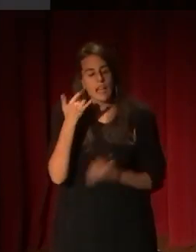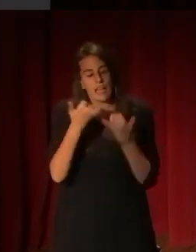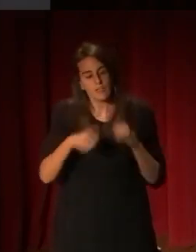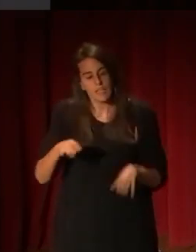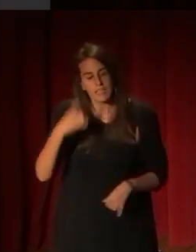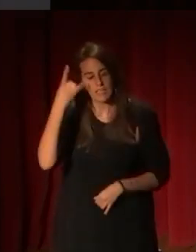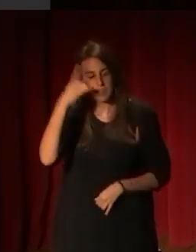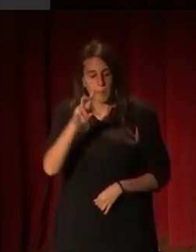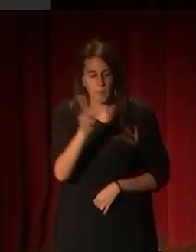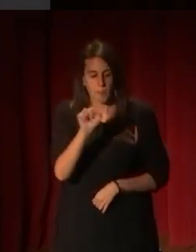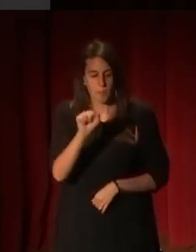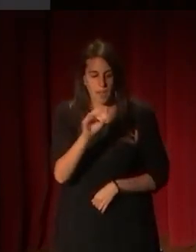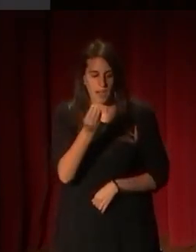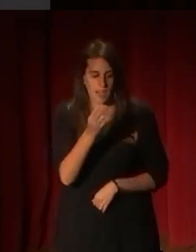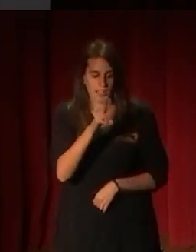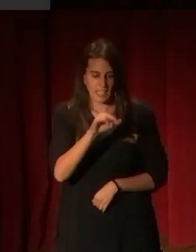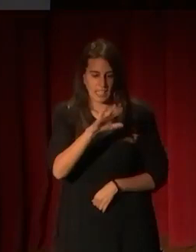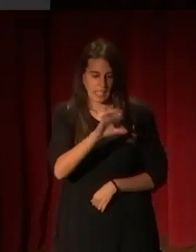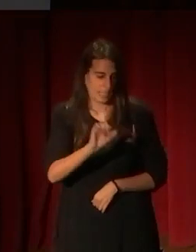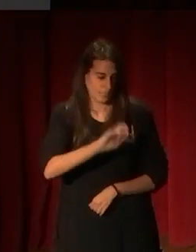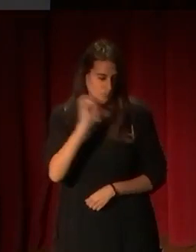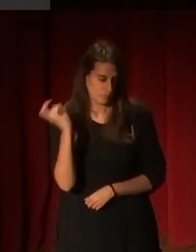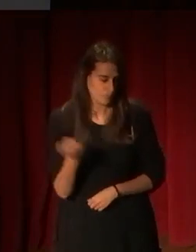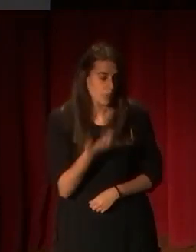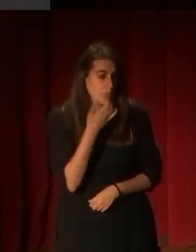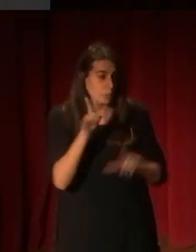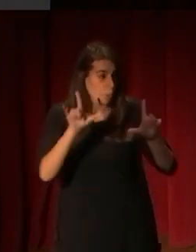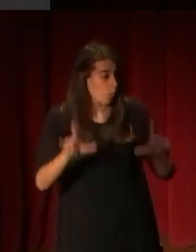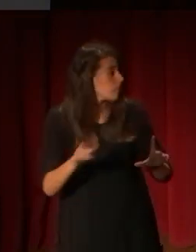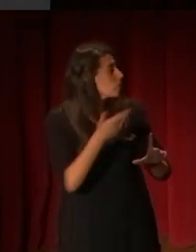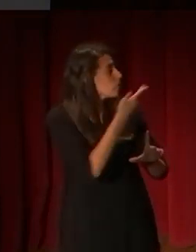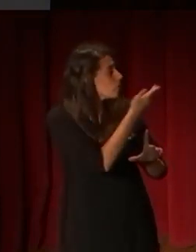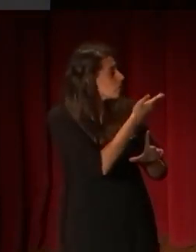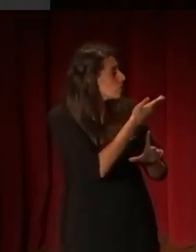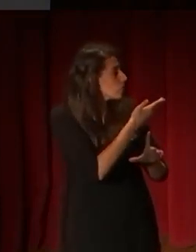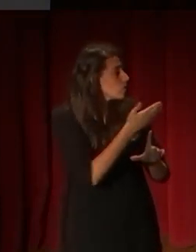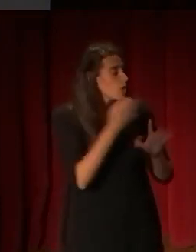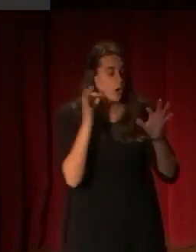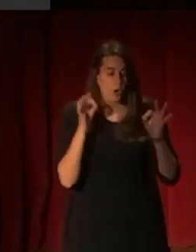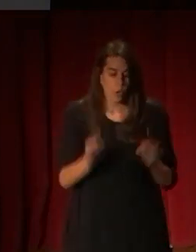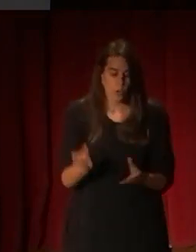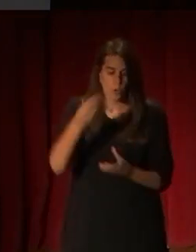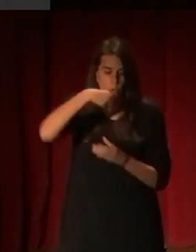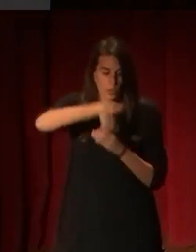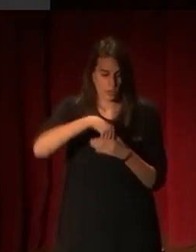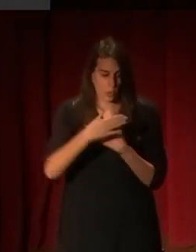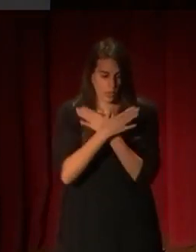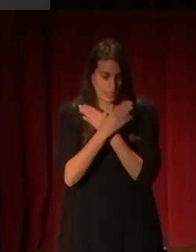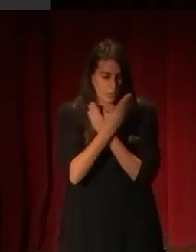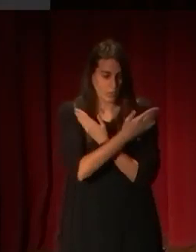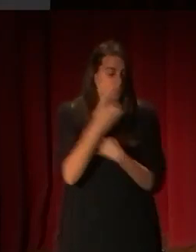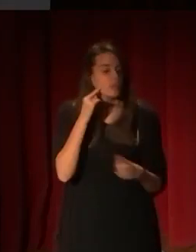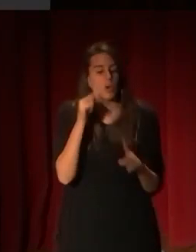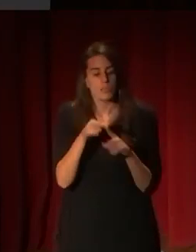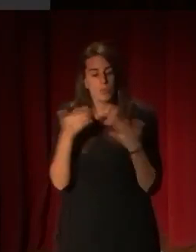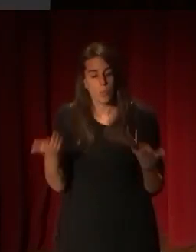etcétera aquí tenemos uno de esos cuadros que decoraba las estancias del buen retiro tratando